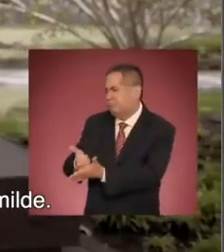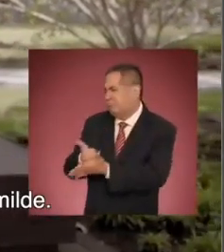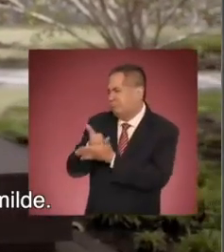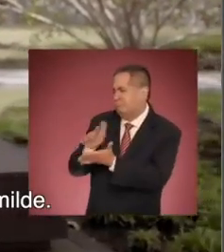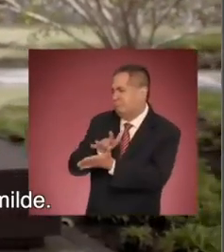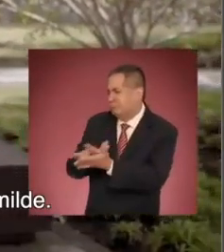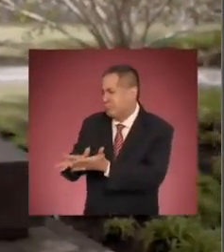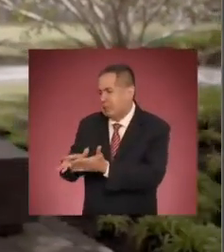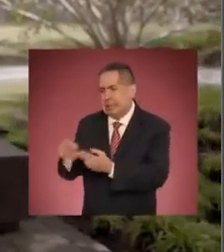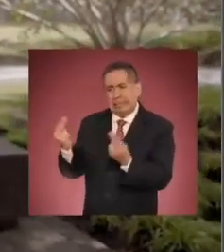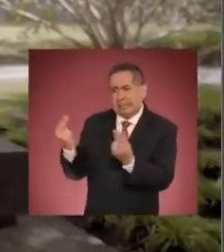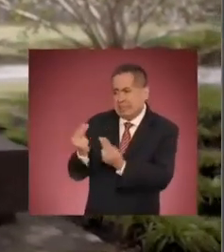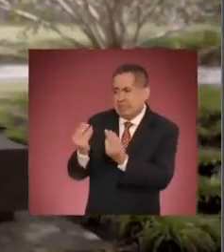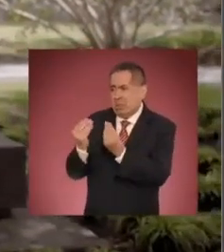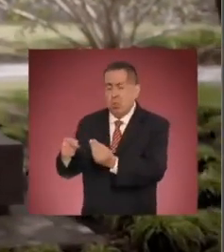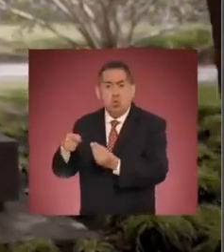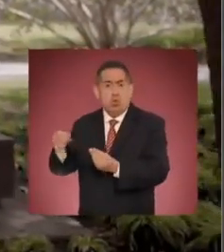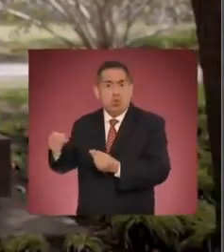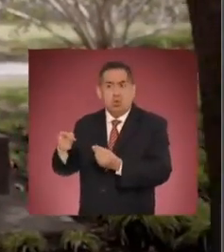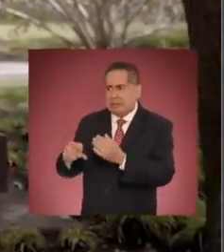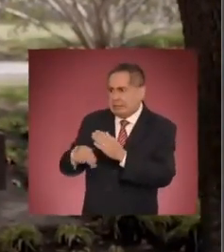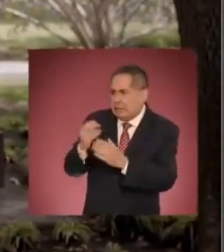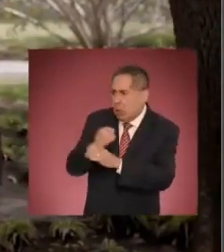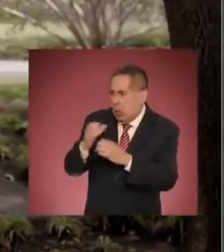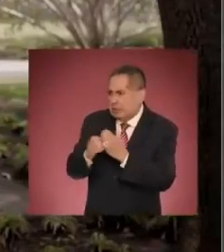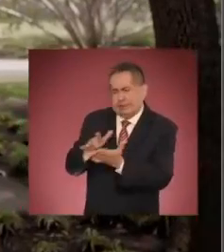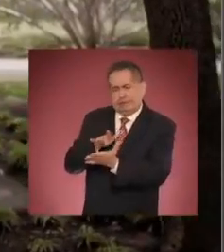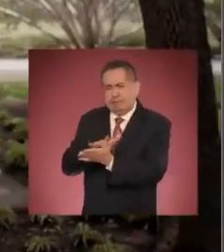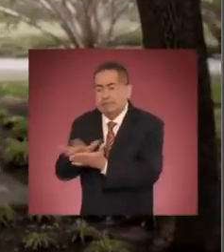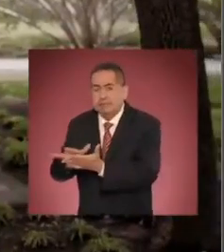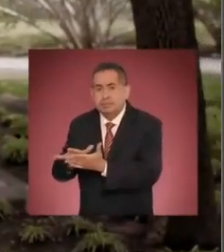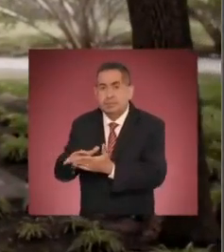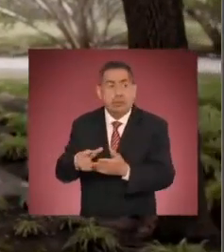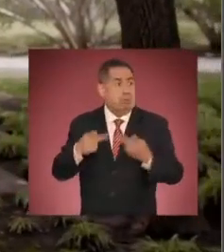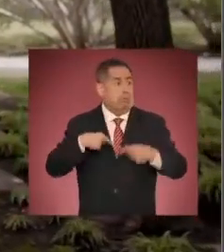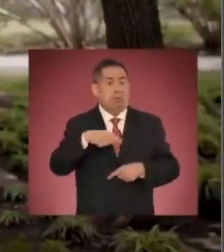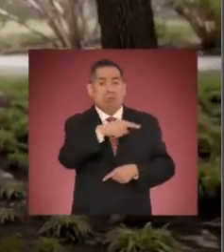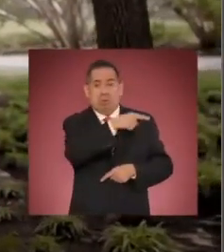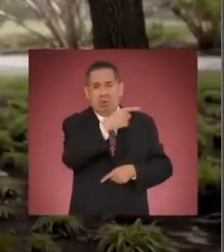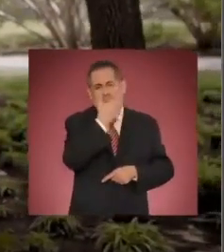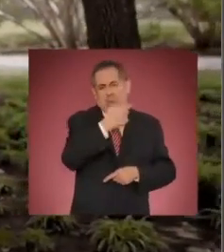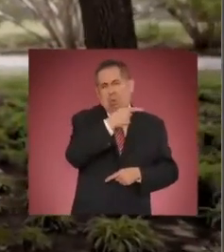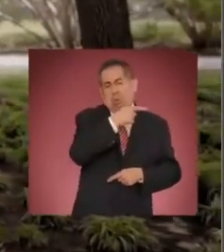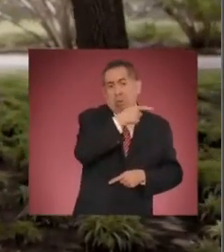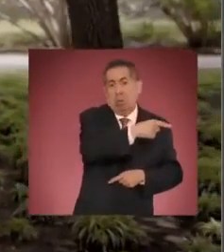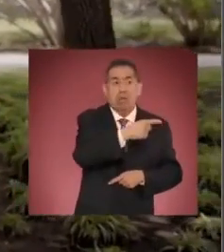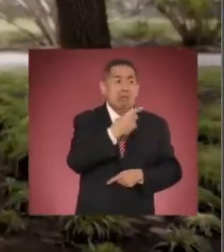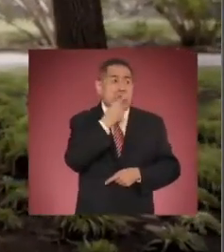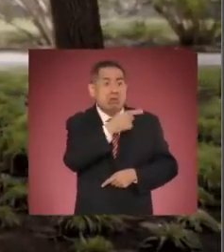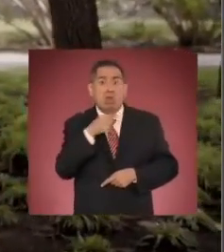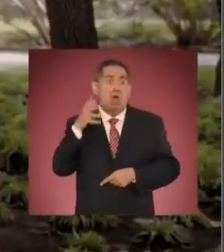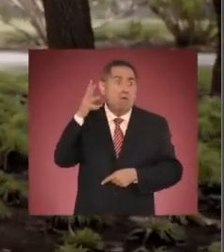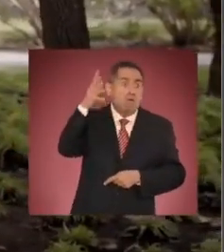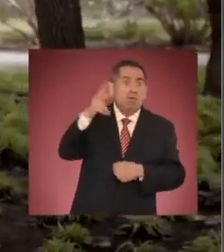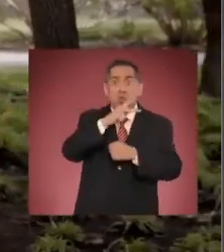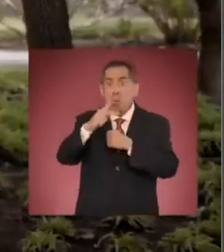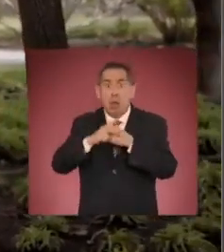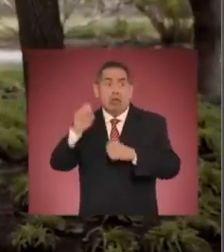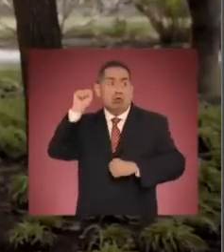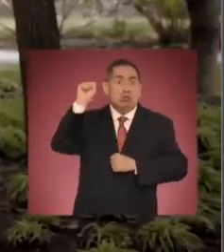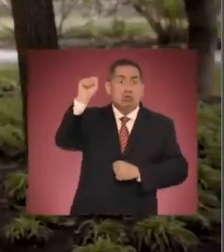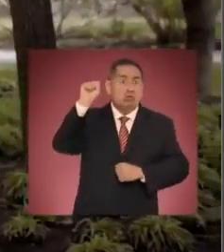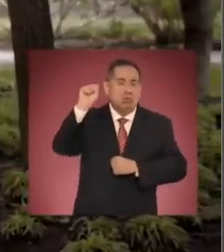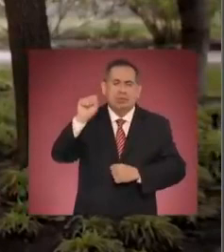humilde, a los más necesitados, a los desposeídos. Los conservadores sostienen de que estamos llevando al país